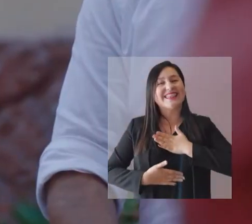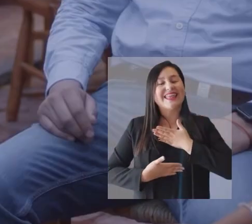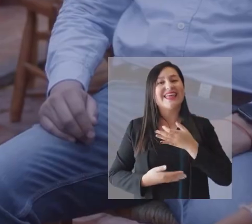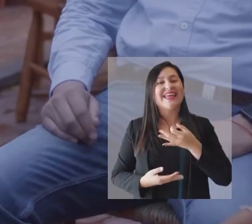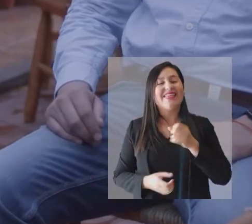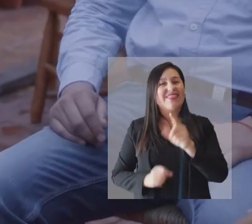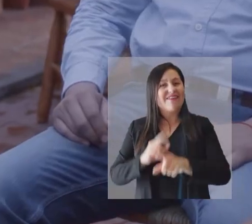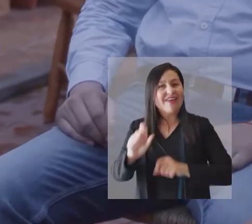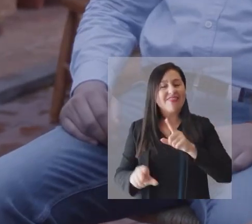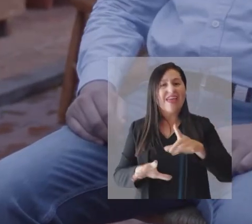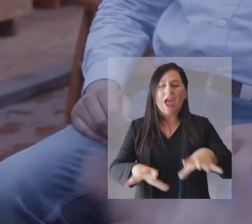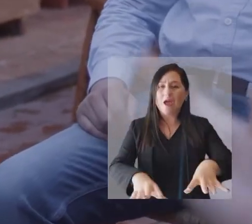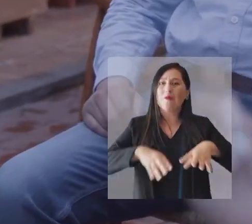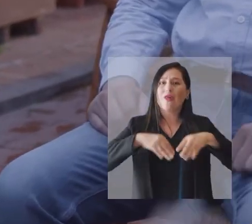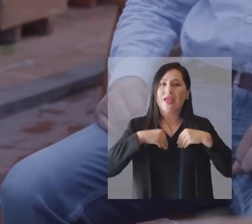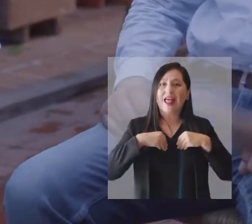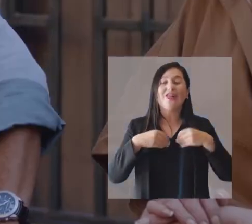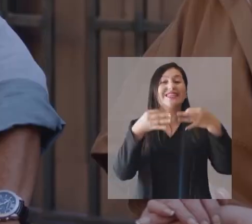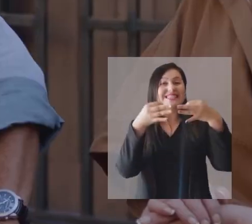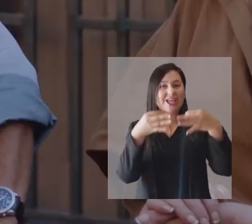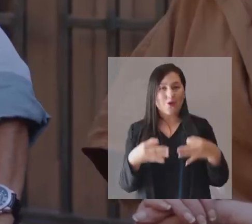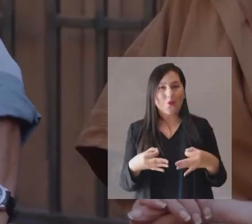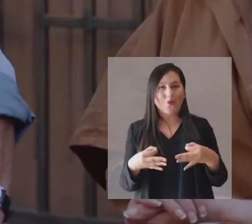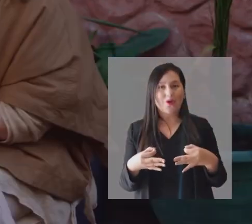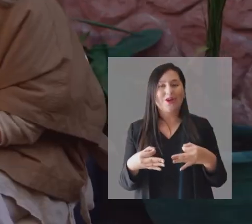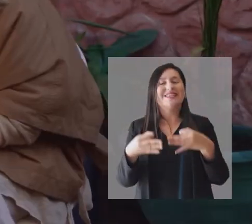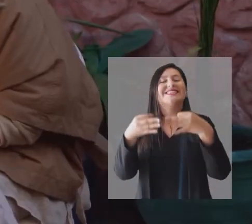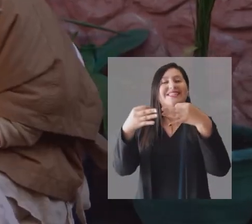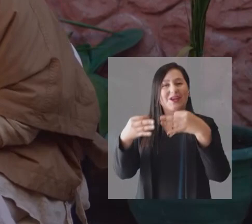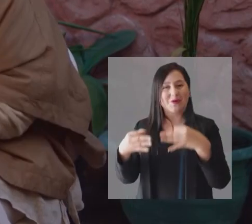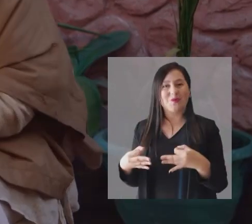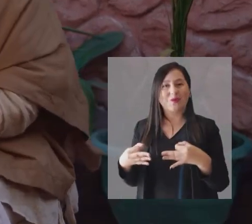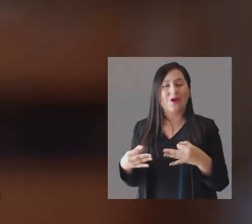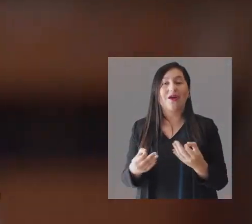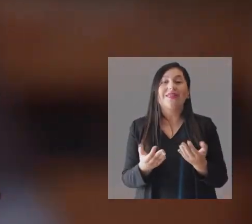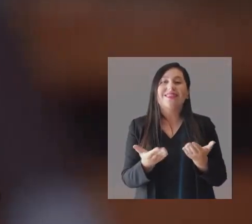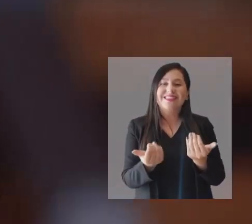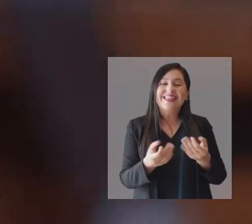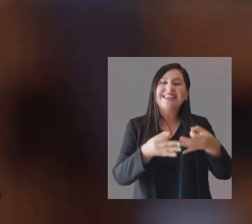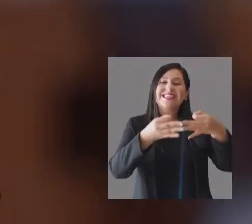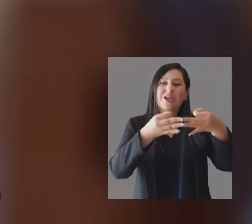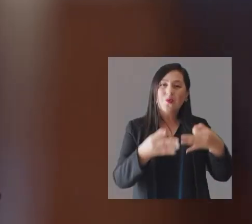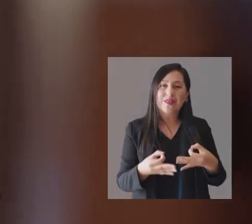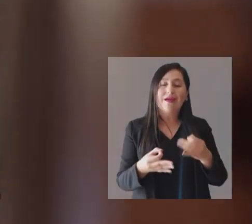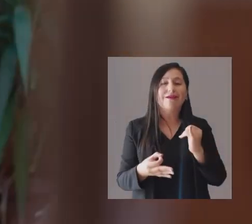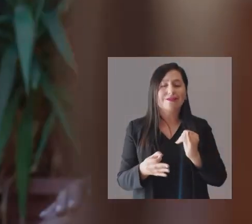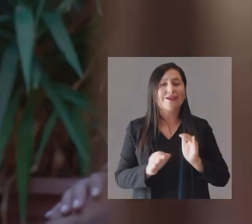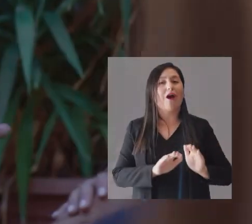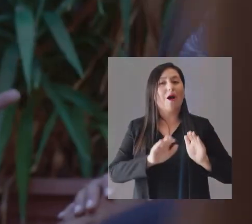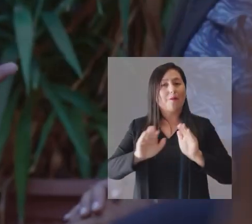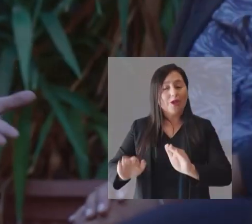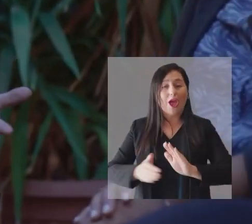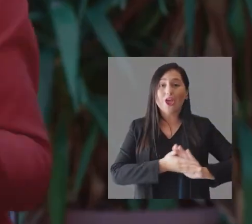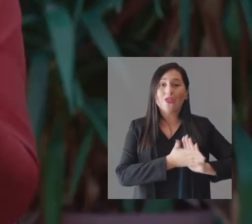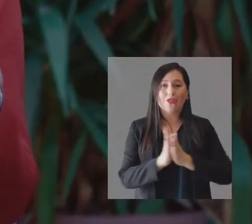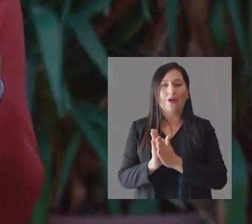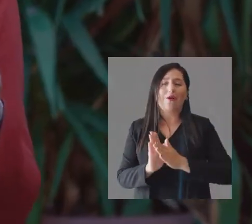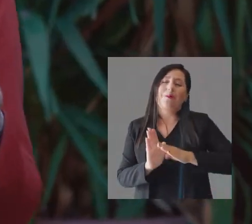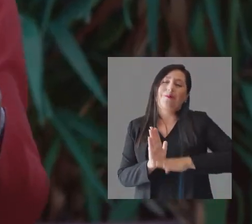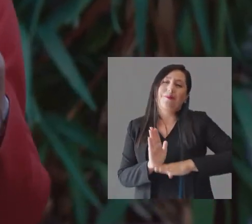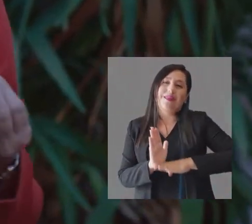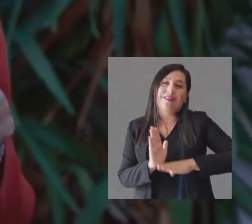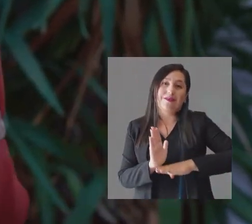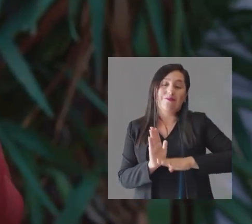sentirnos defendidos empoderados seguros Seguro seguro necesitan tener seguridad de que los van a apoyar en todo esto